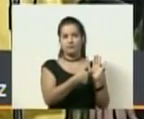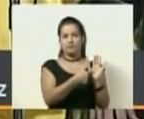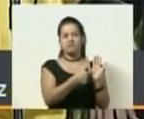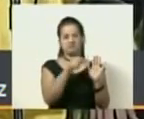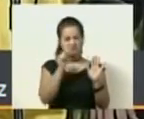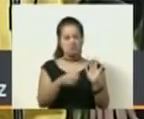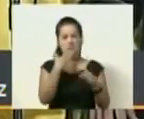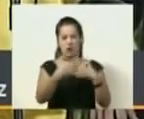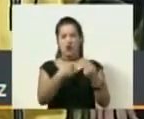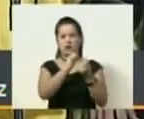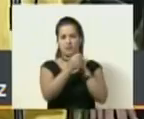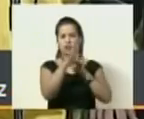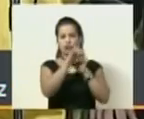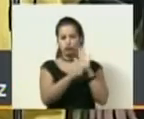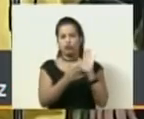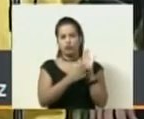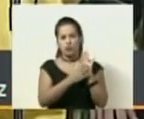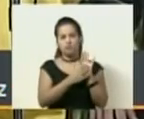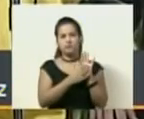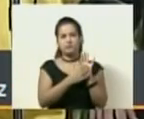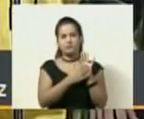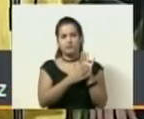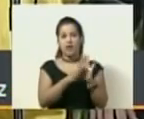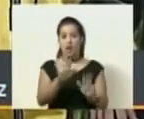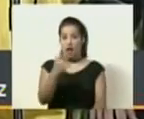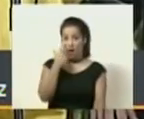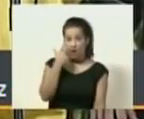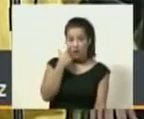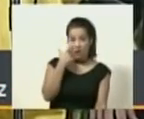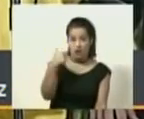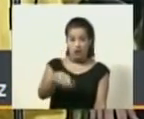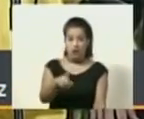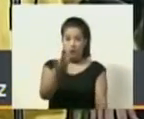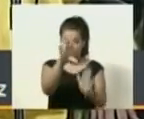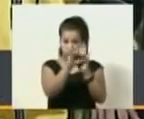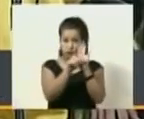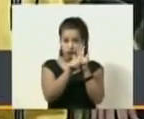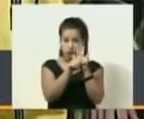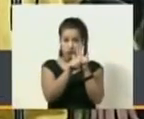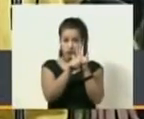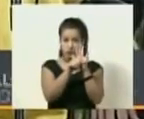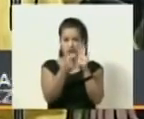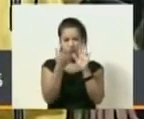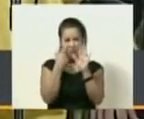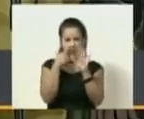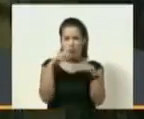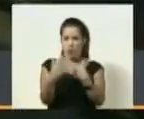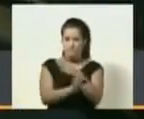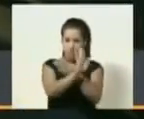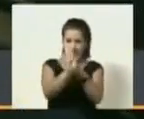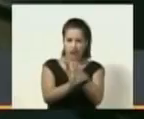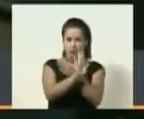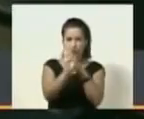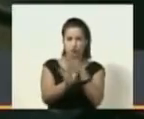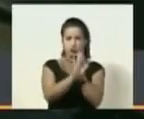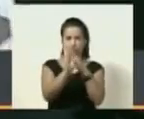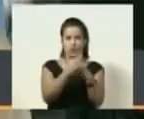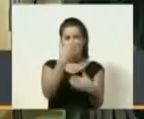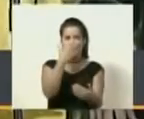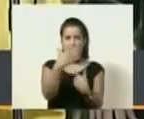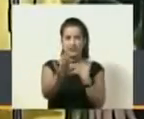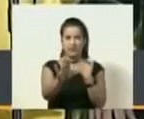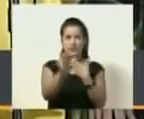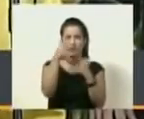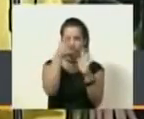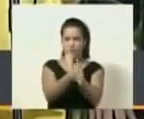Vamos a ver en esta Constitución la protección eterna